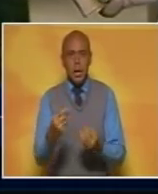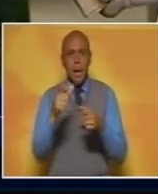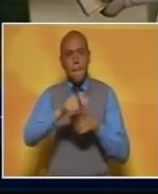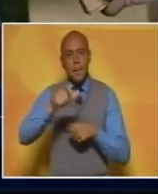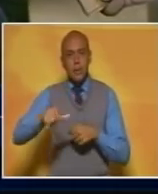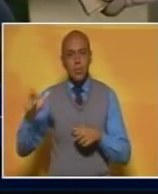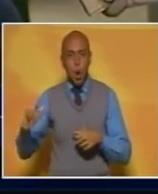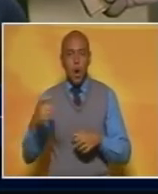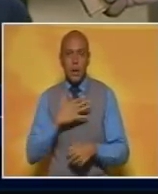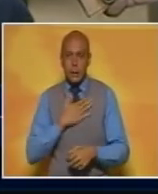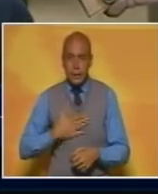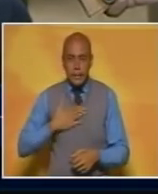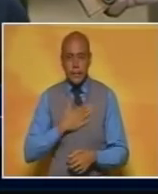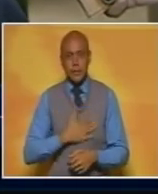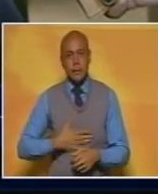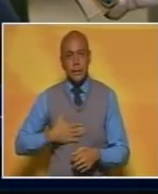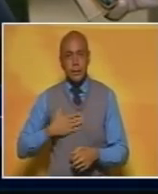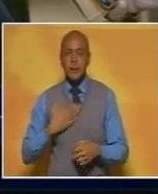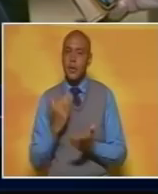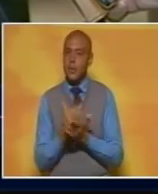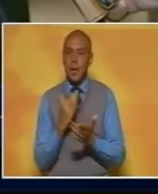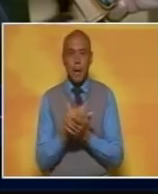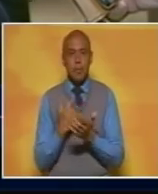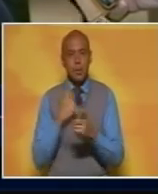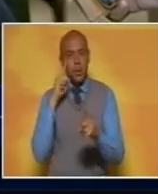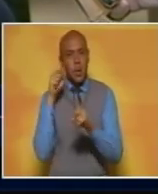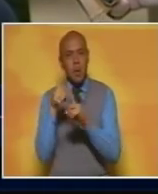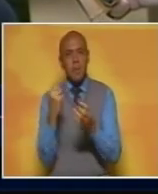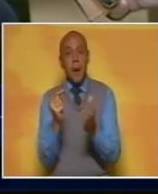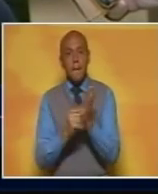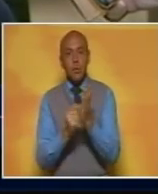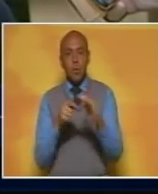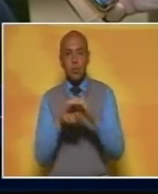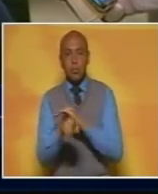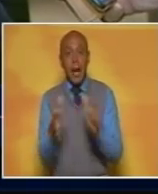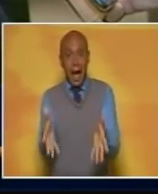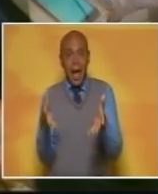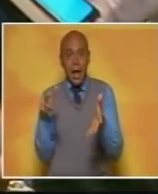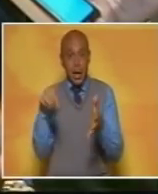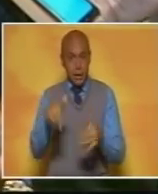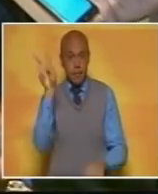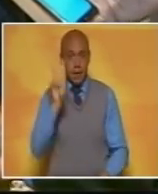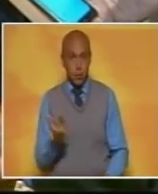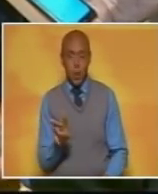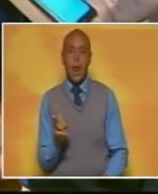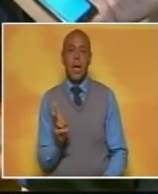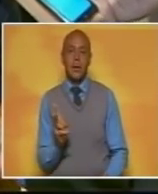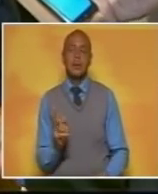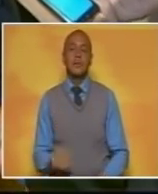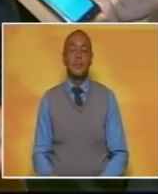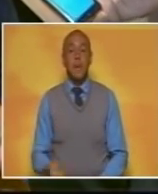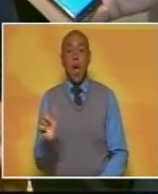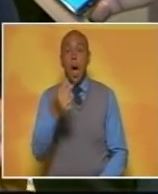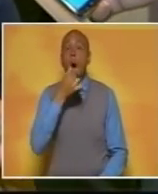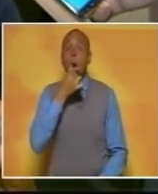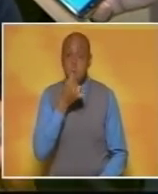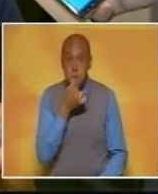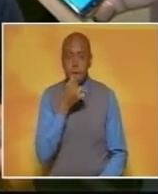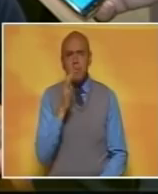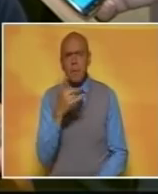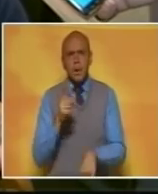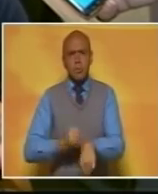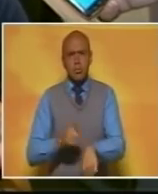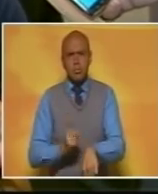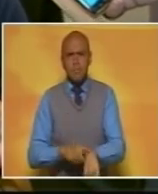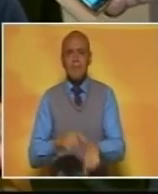disfrute y sabiendo que siempre vamos a hacer lo mejor para ganar y dejar el triunfo acá en casa. El pitazo inicial está pautado para las 6